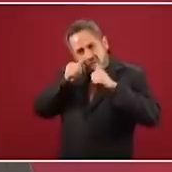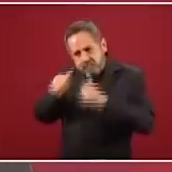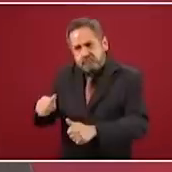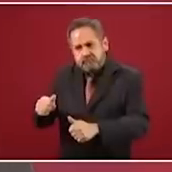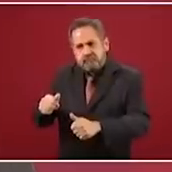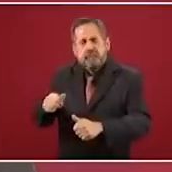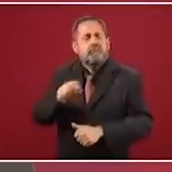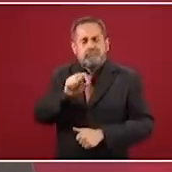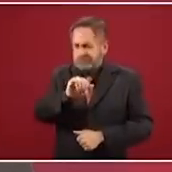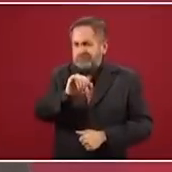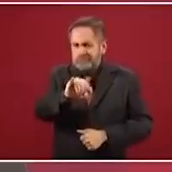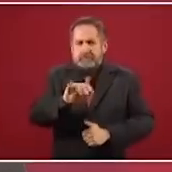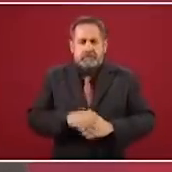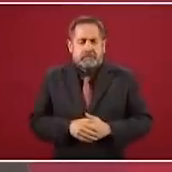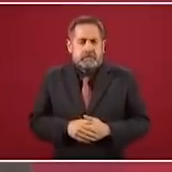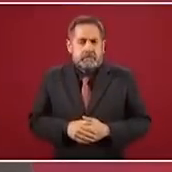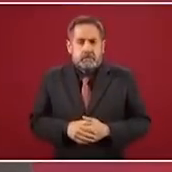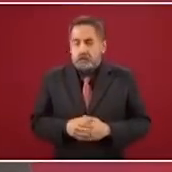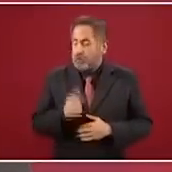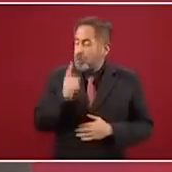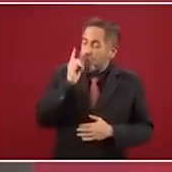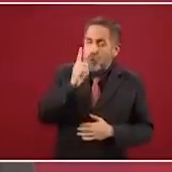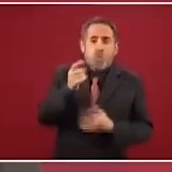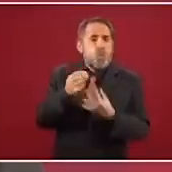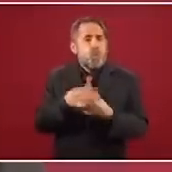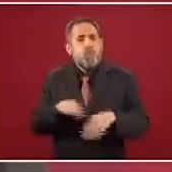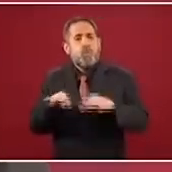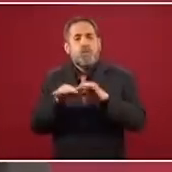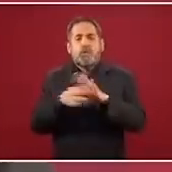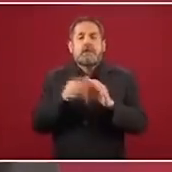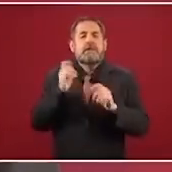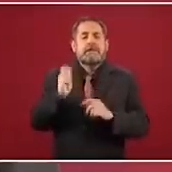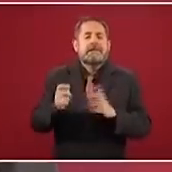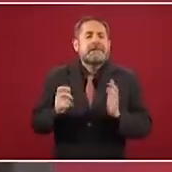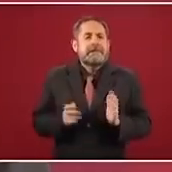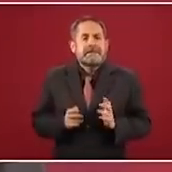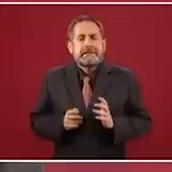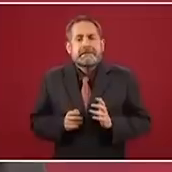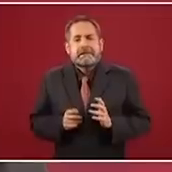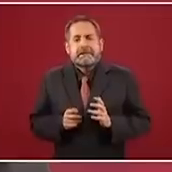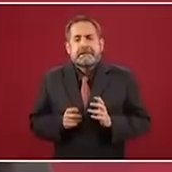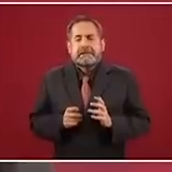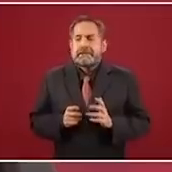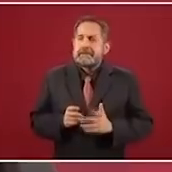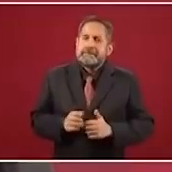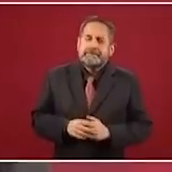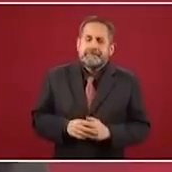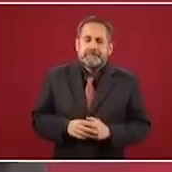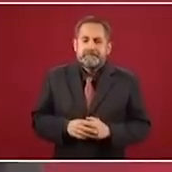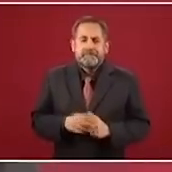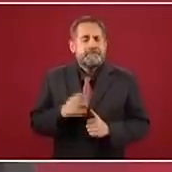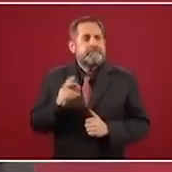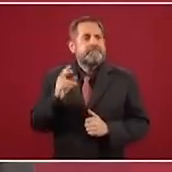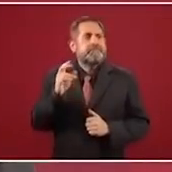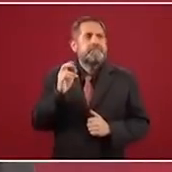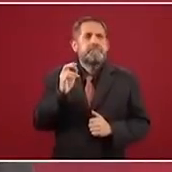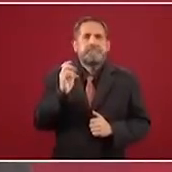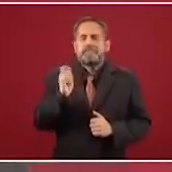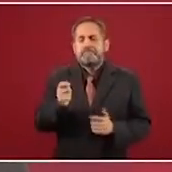Si lo importante es que ya no es un